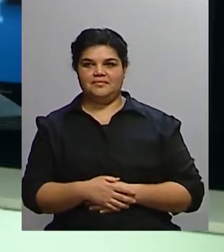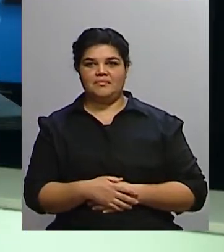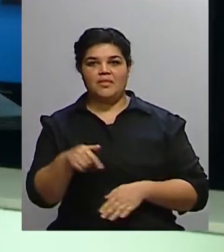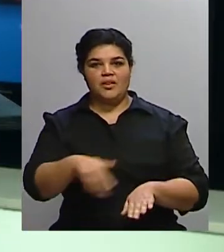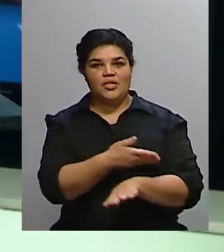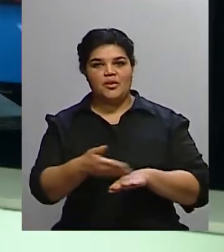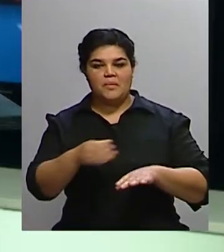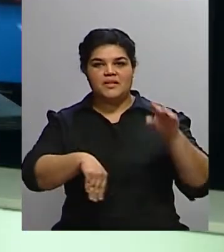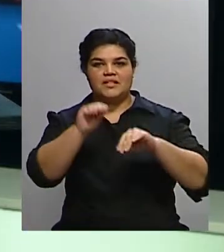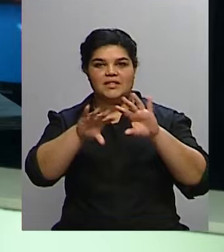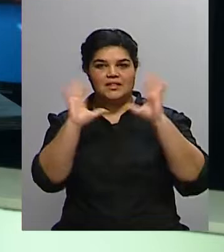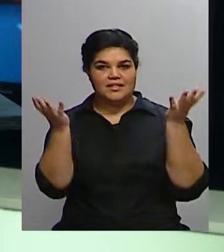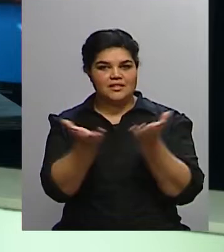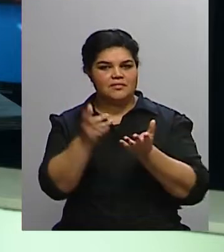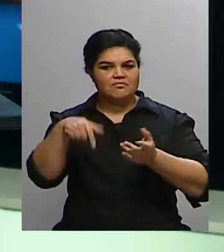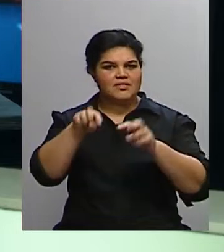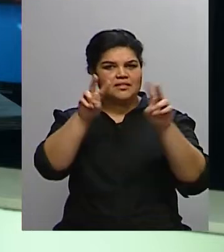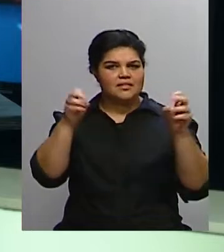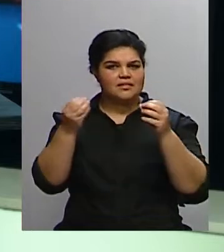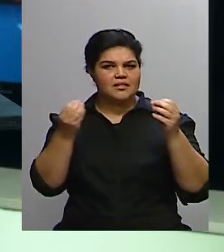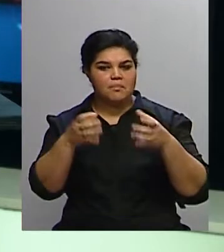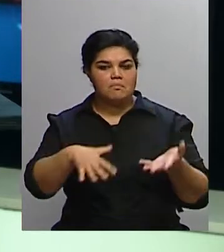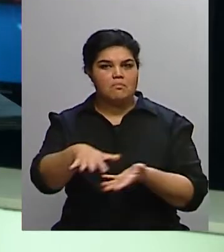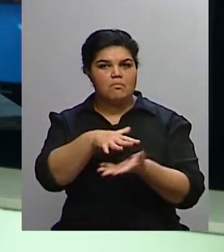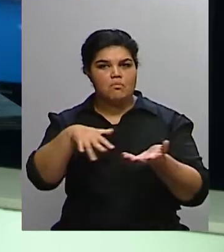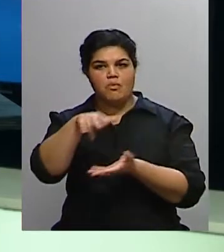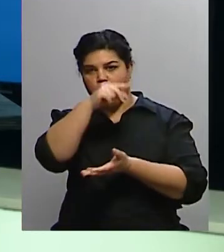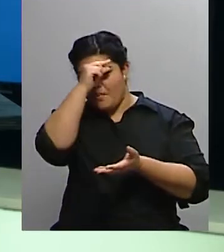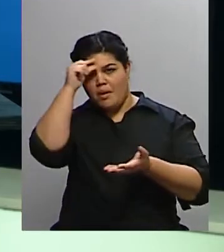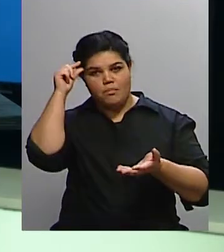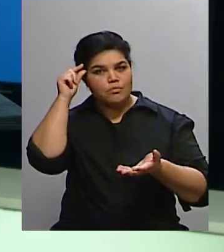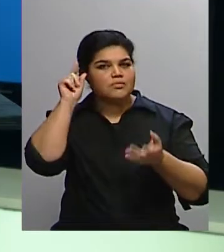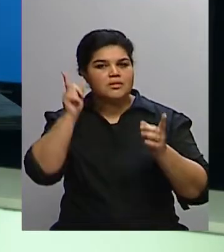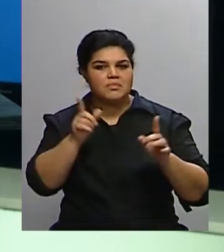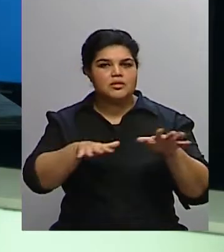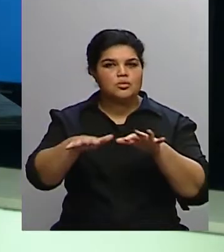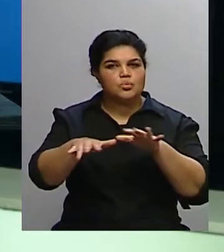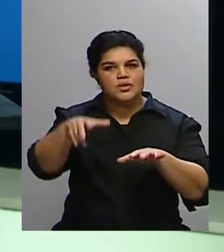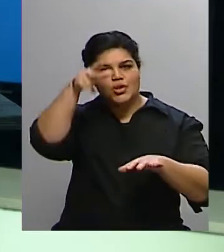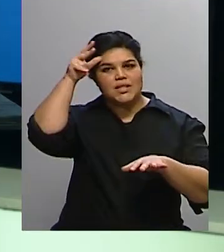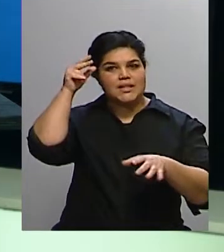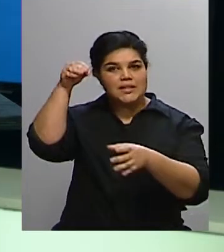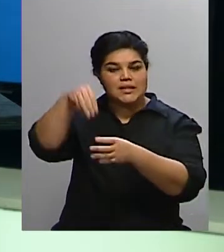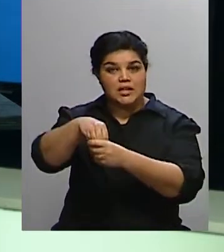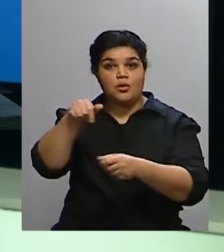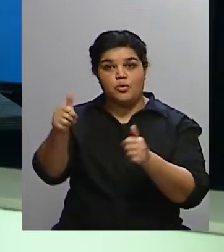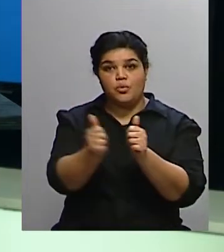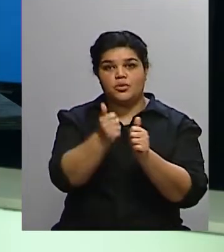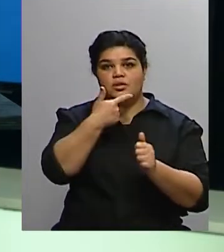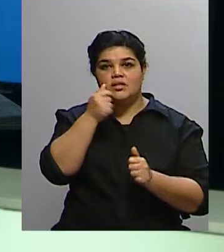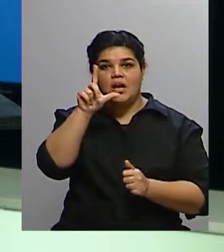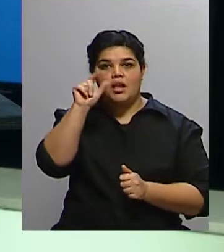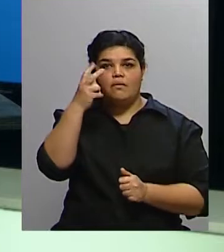Seguimos en Chat Internacional, seguimos hablando del pueblo mapuche y de su situación en Chile. Lo hacemos con Salvador Millaleo,